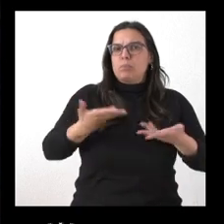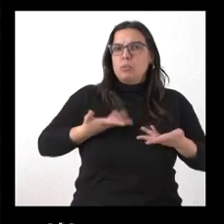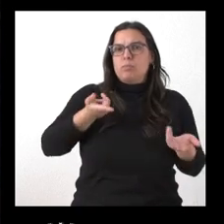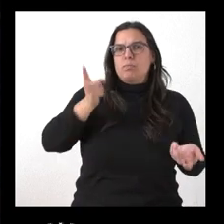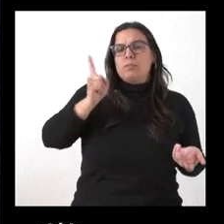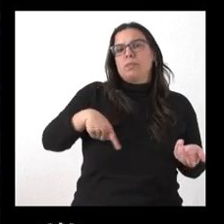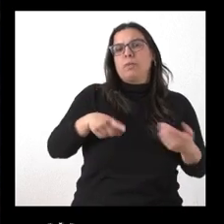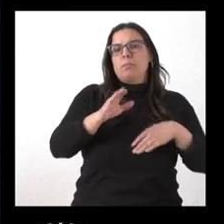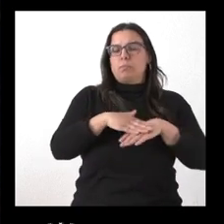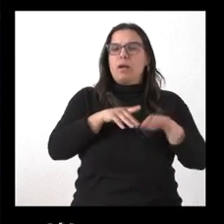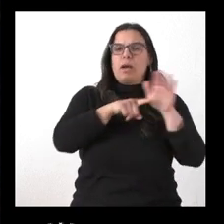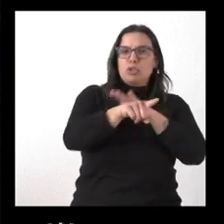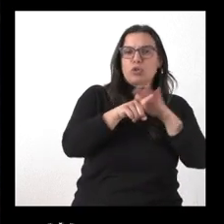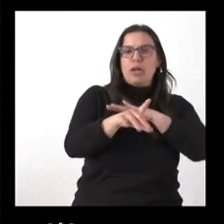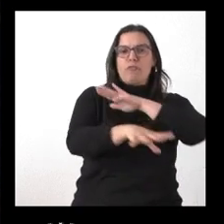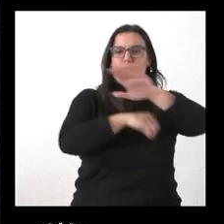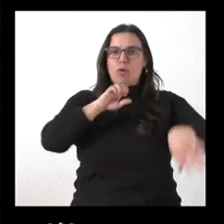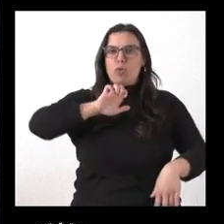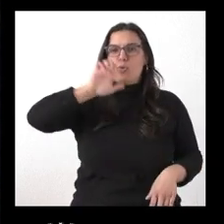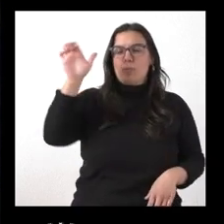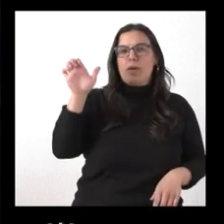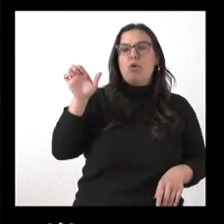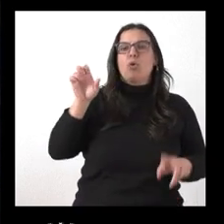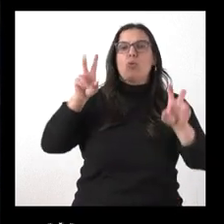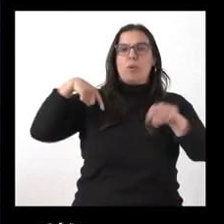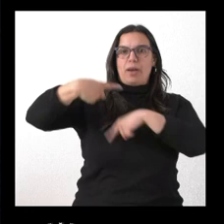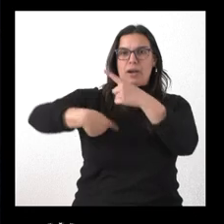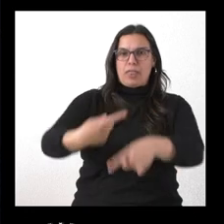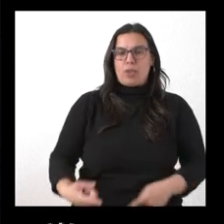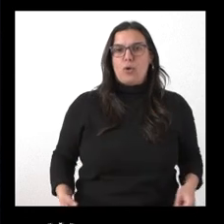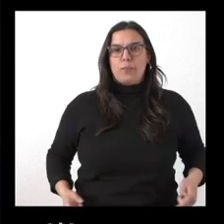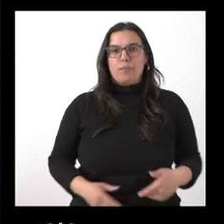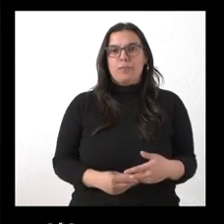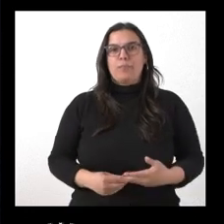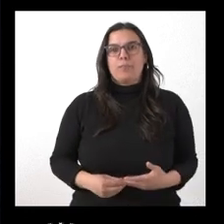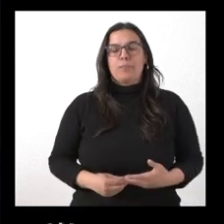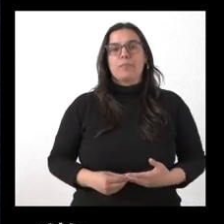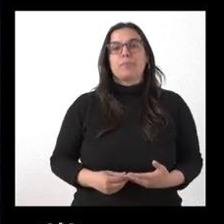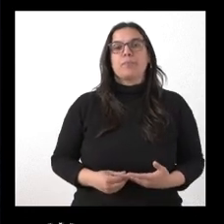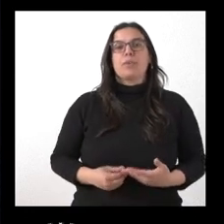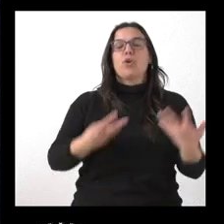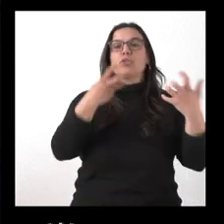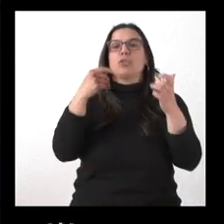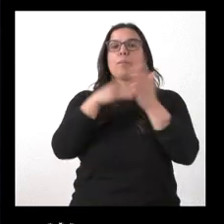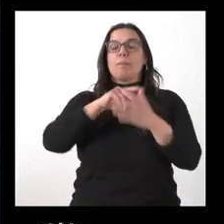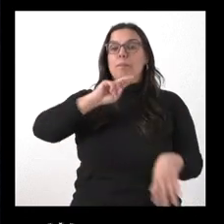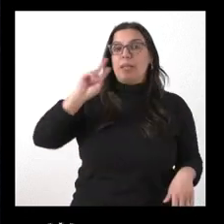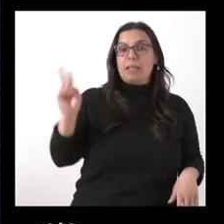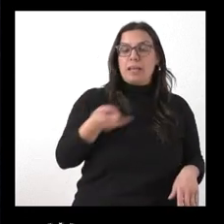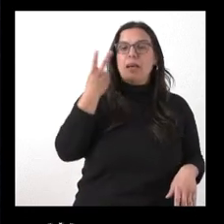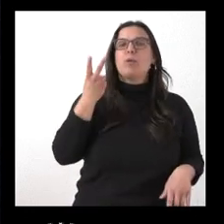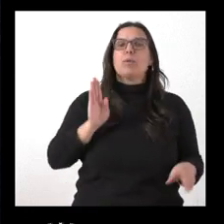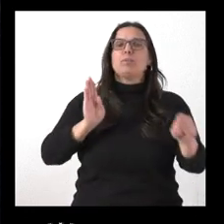gestionando estos fondos europeos de la nueva generación 800.000 euros la cantidad que se destina para financiar la labor diagnóstica